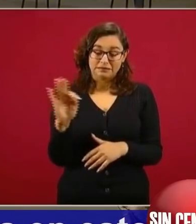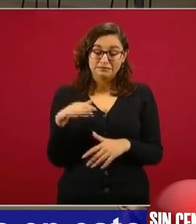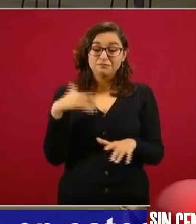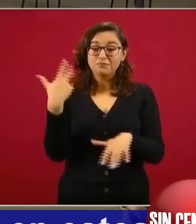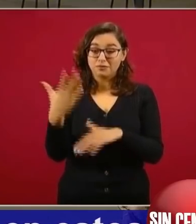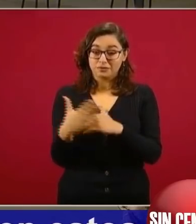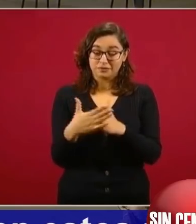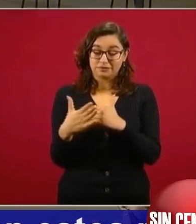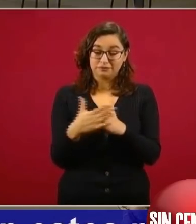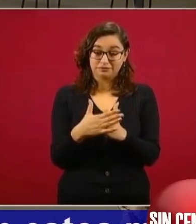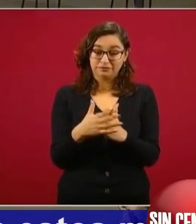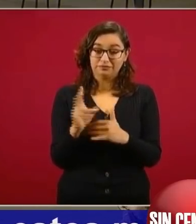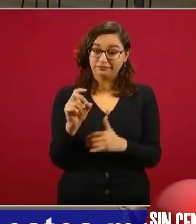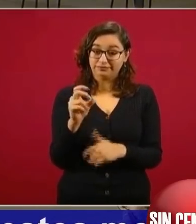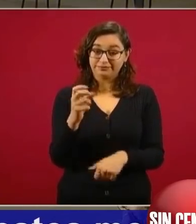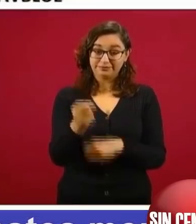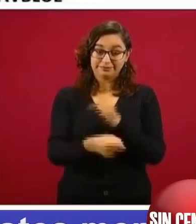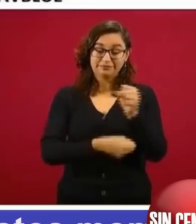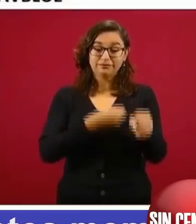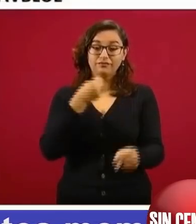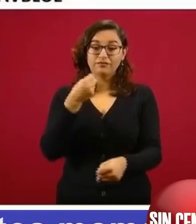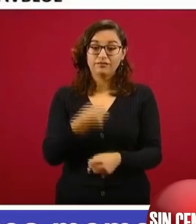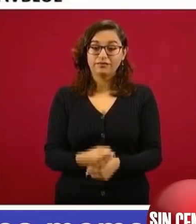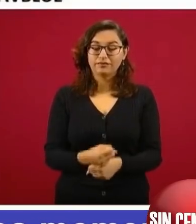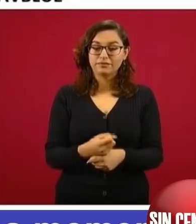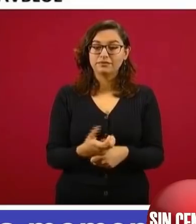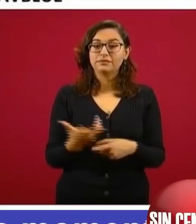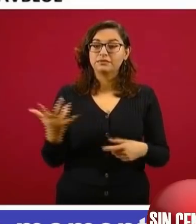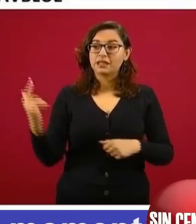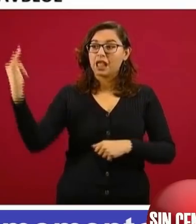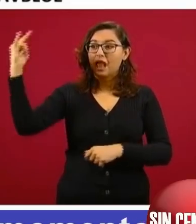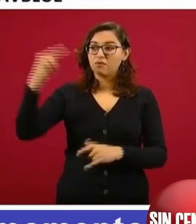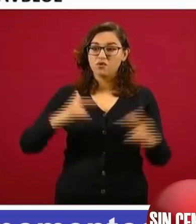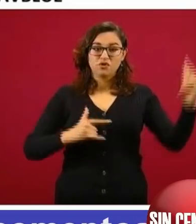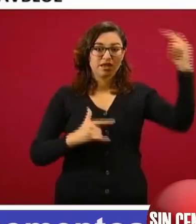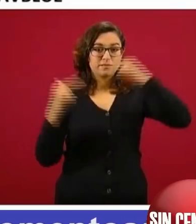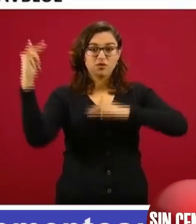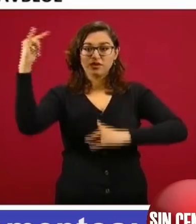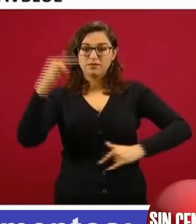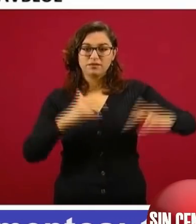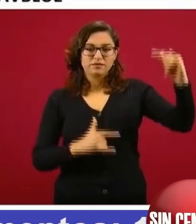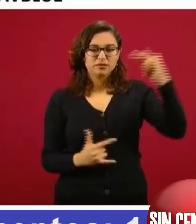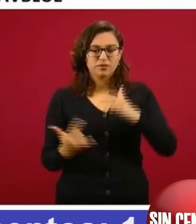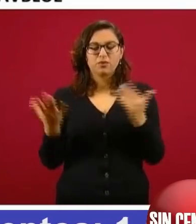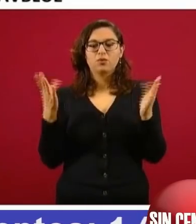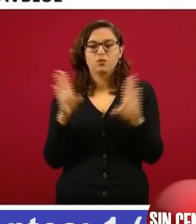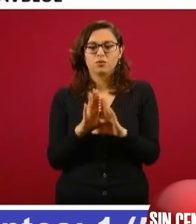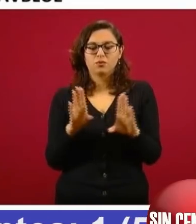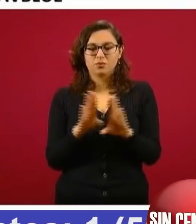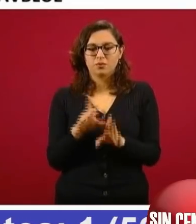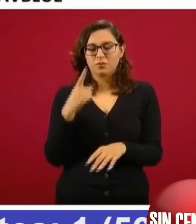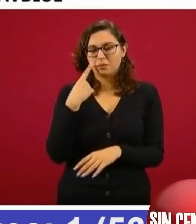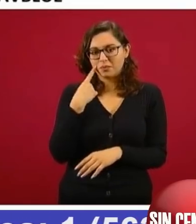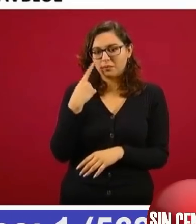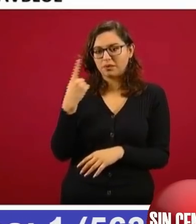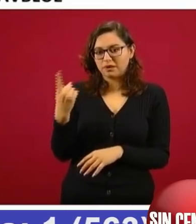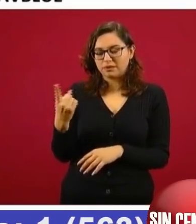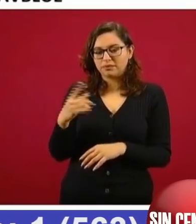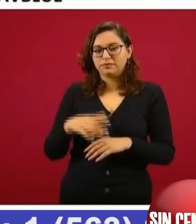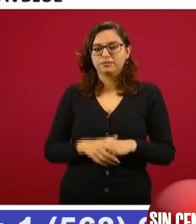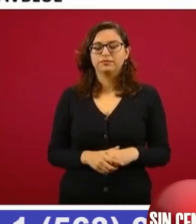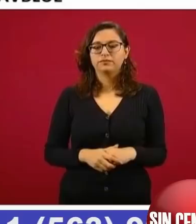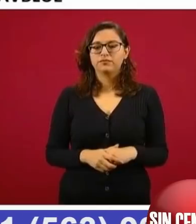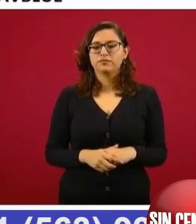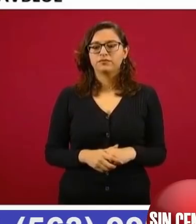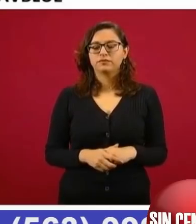muestra cómo están estos abanicos de acceso. Para darles una idea, un avión